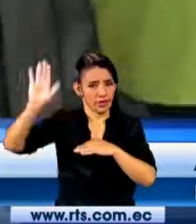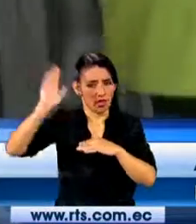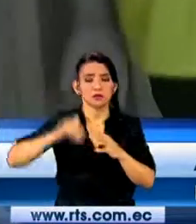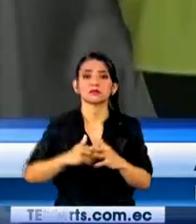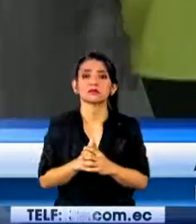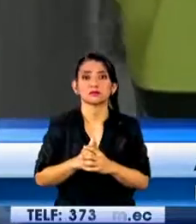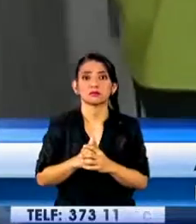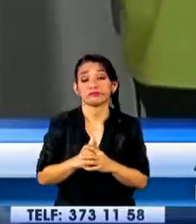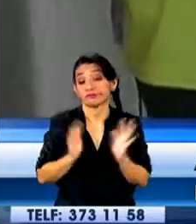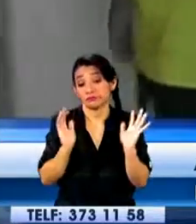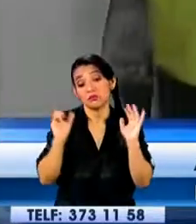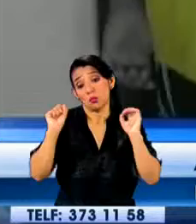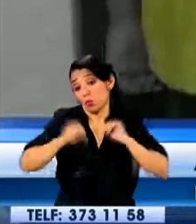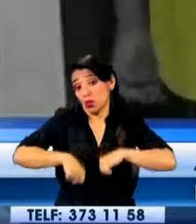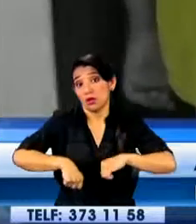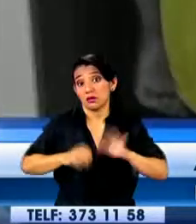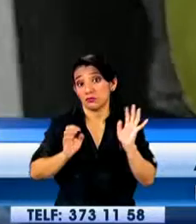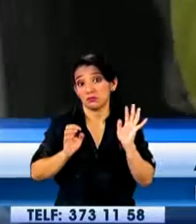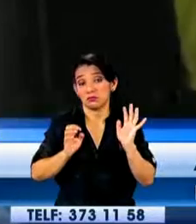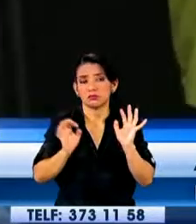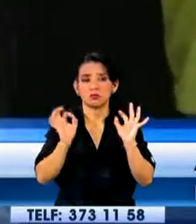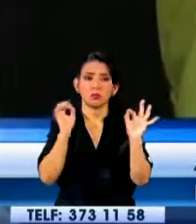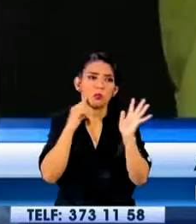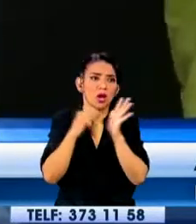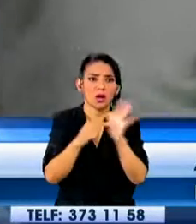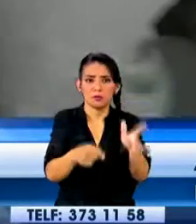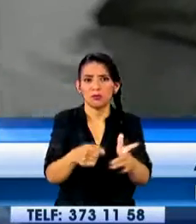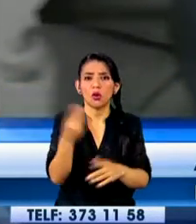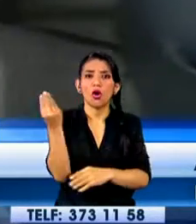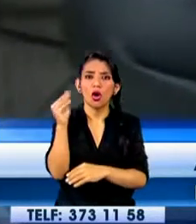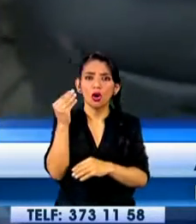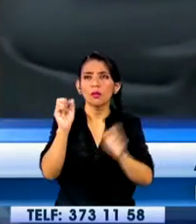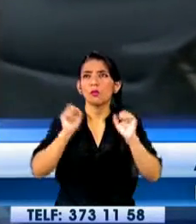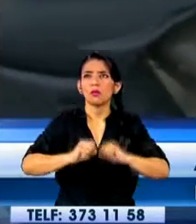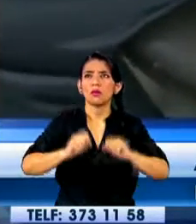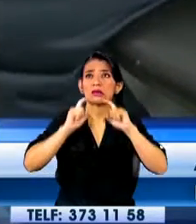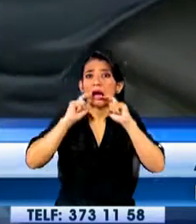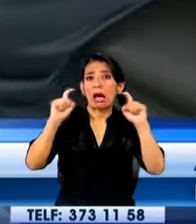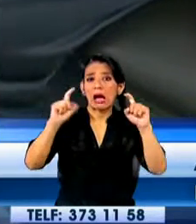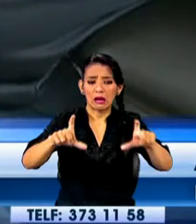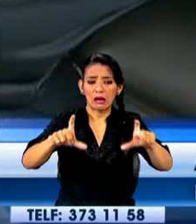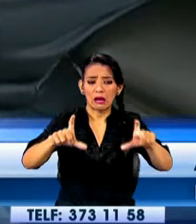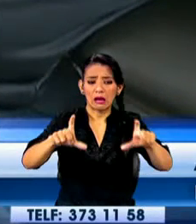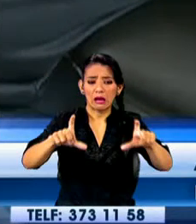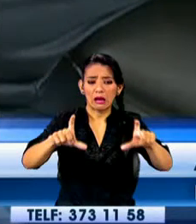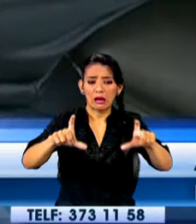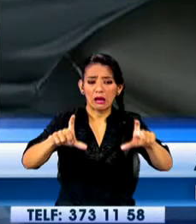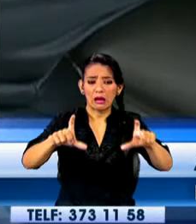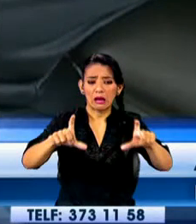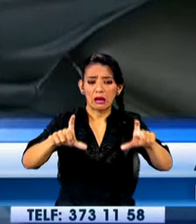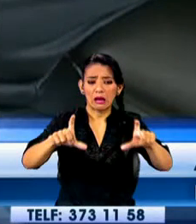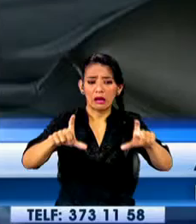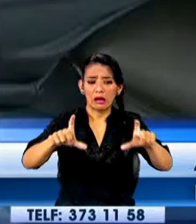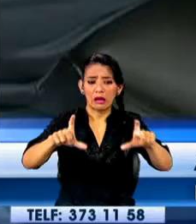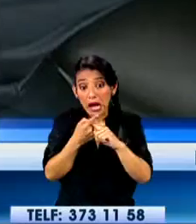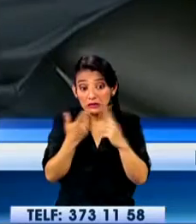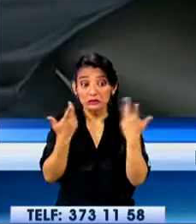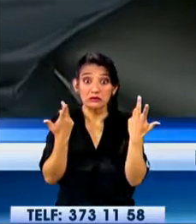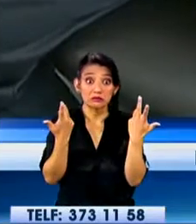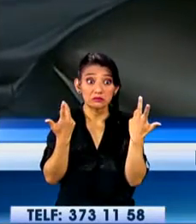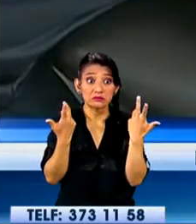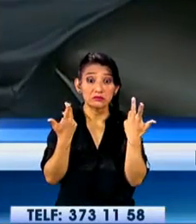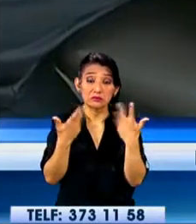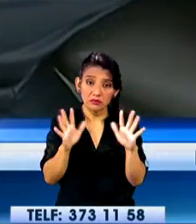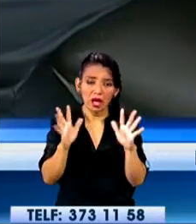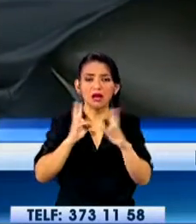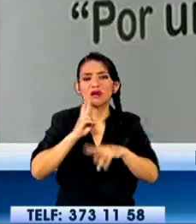¿no? Entre otras, ¿no? Como una boleta de auxilio, prohibición de acercársele al menor, al menos hasta que dure